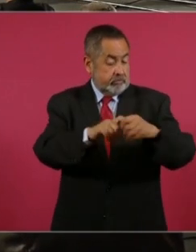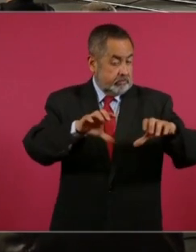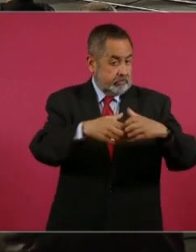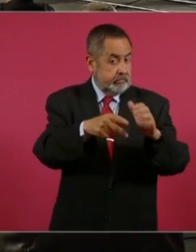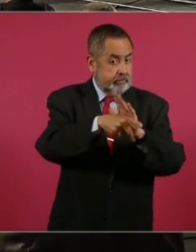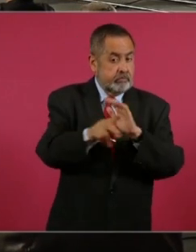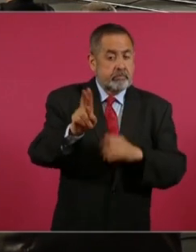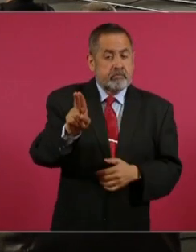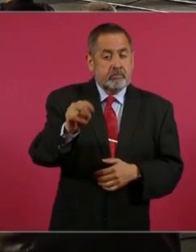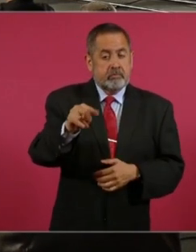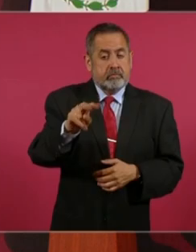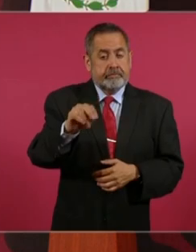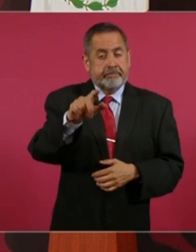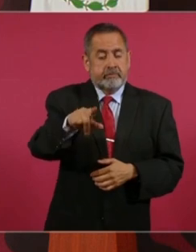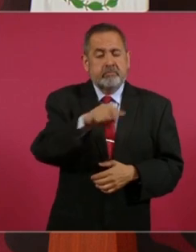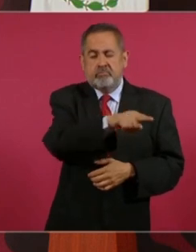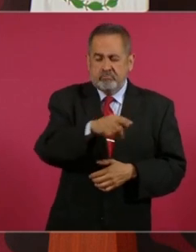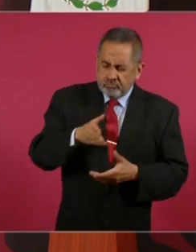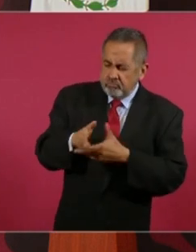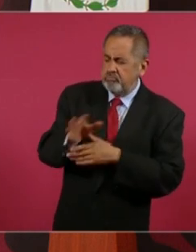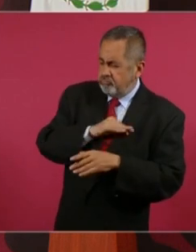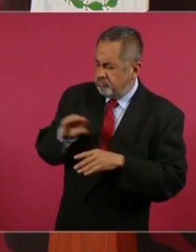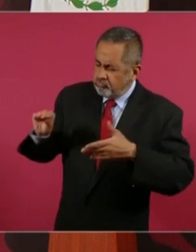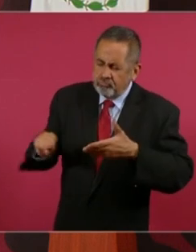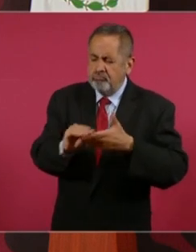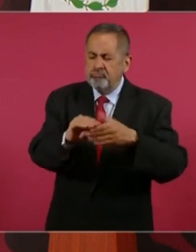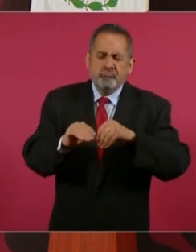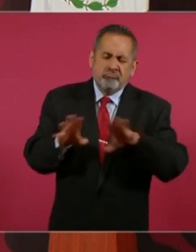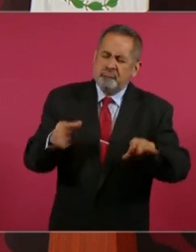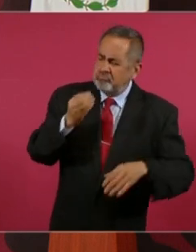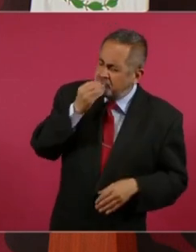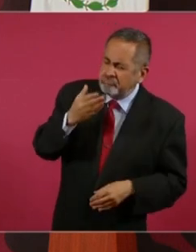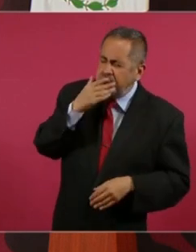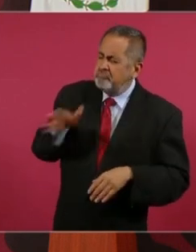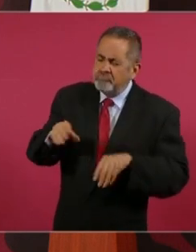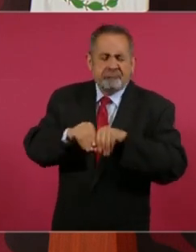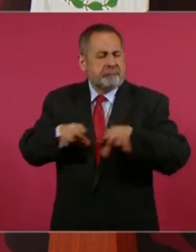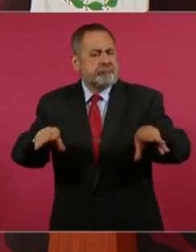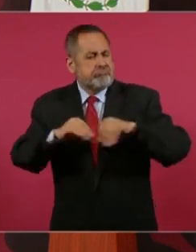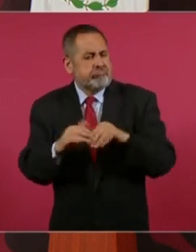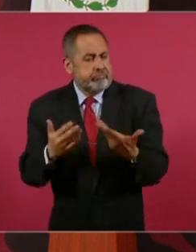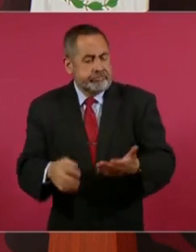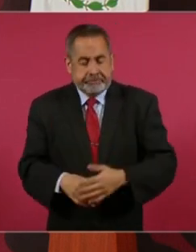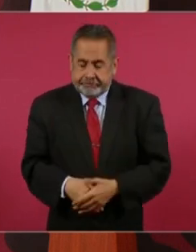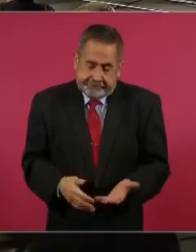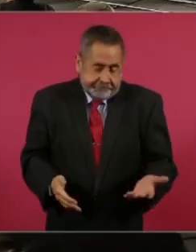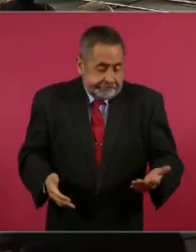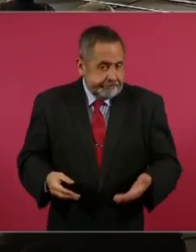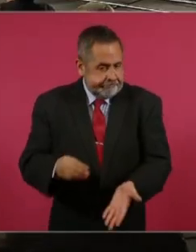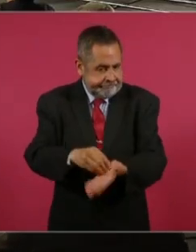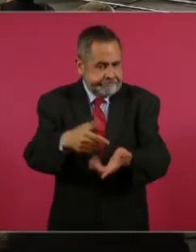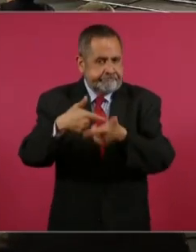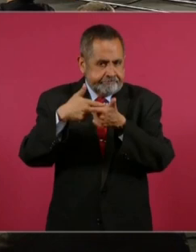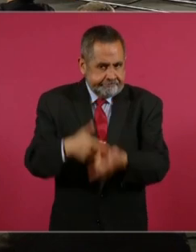dice, Carlos, yo voy a meter tu columna porque me encanta, y sigo con el apoyo de Joaquín,